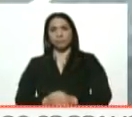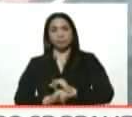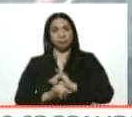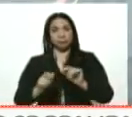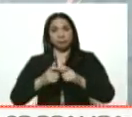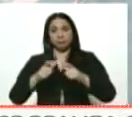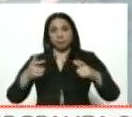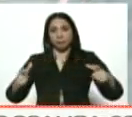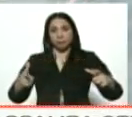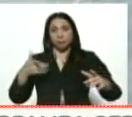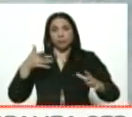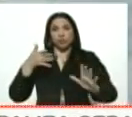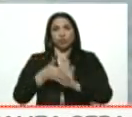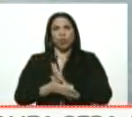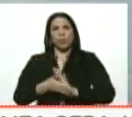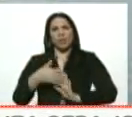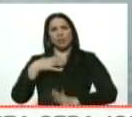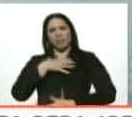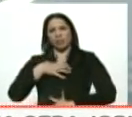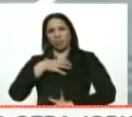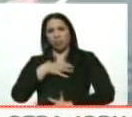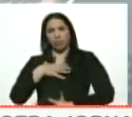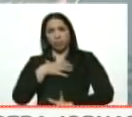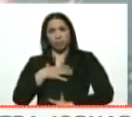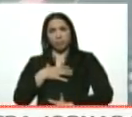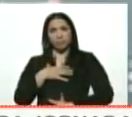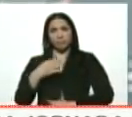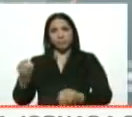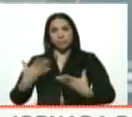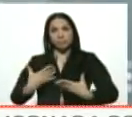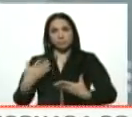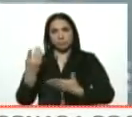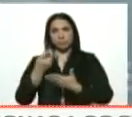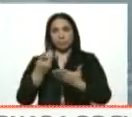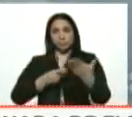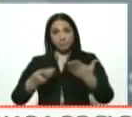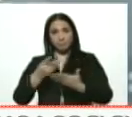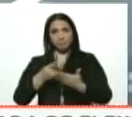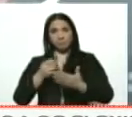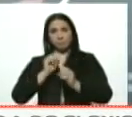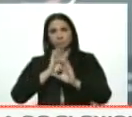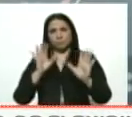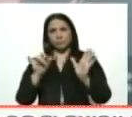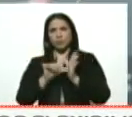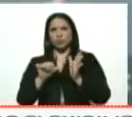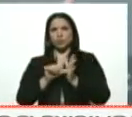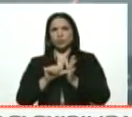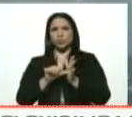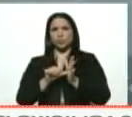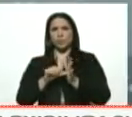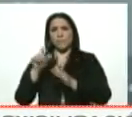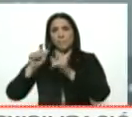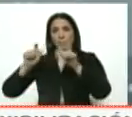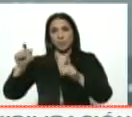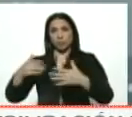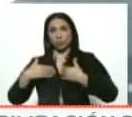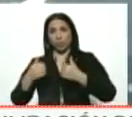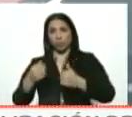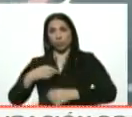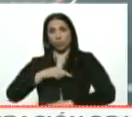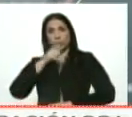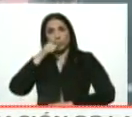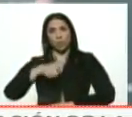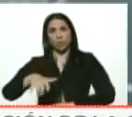ampliado en cuanto a síntomas y nos está dando un mapa muy claro sobre la condición de salud de nuestra